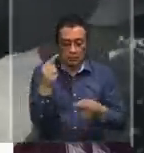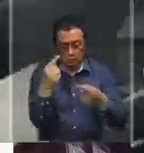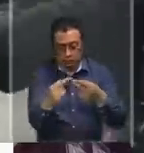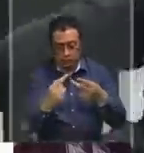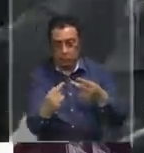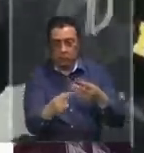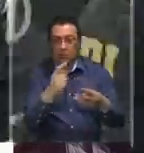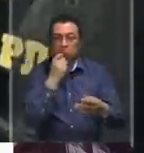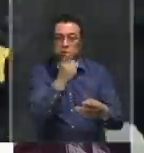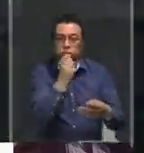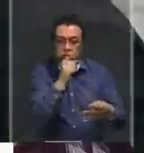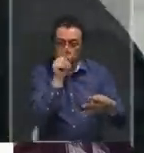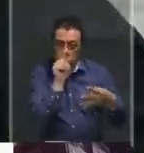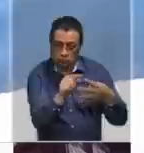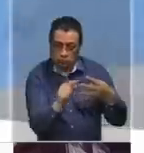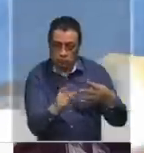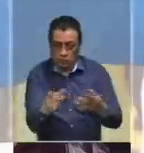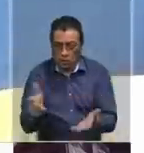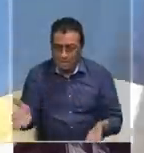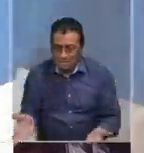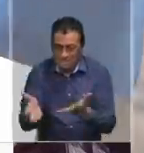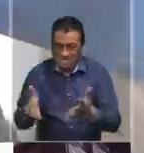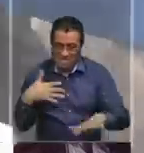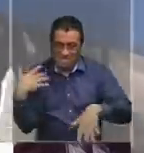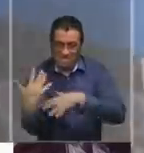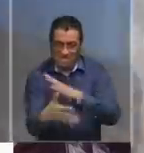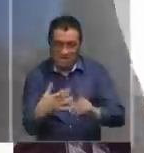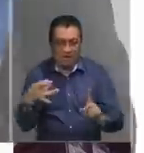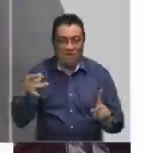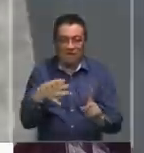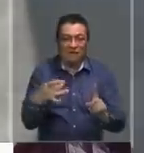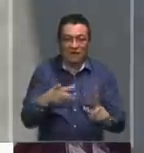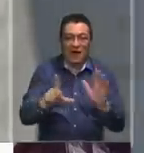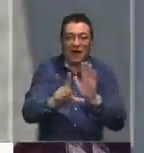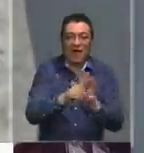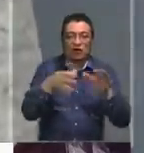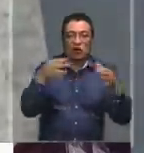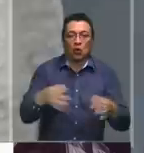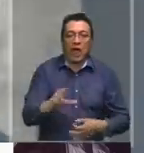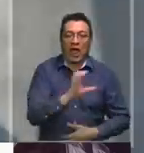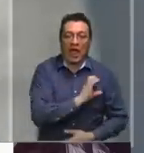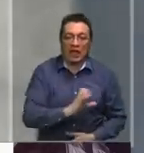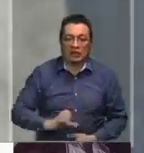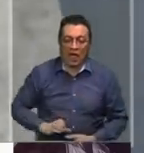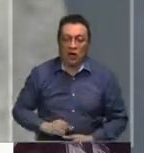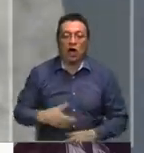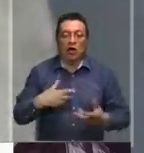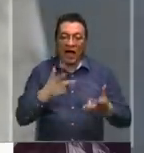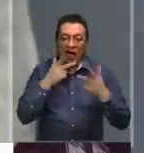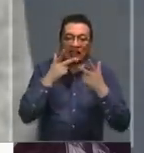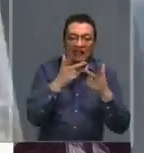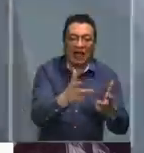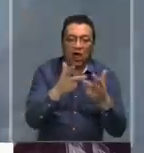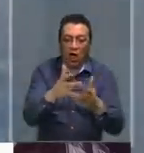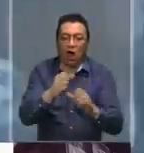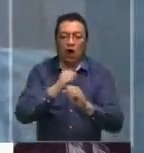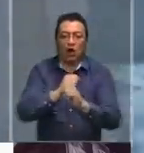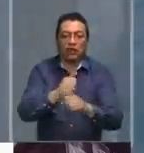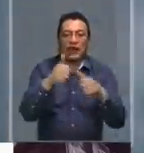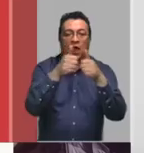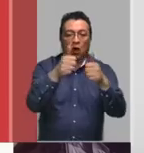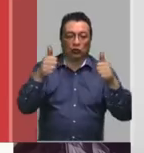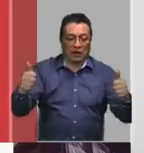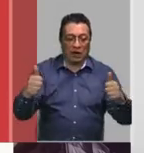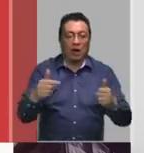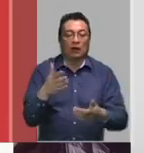se le imputaban, desde incitación a la violencia, vulnerando la ley de seguridad del Estado, pasando por atentados contra la autoridad, hasta